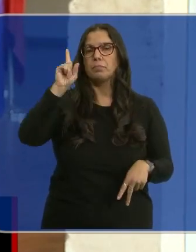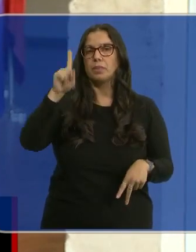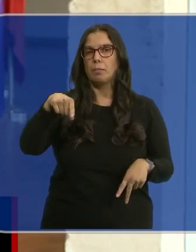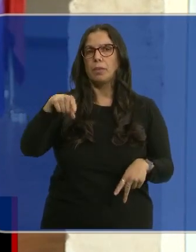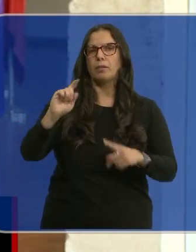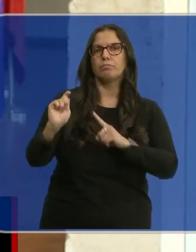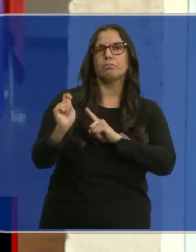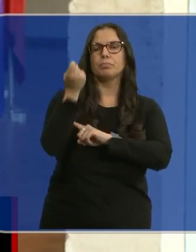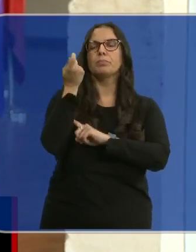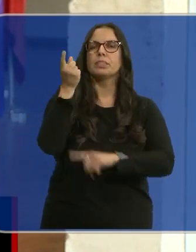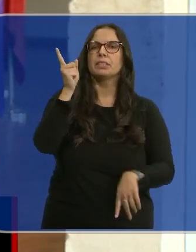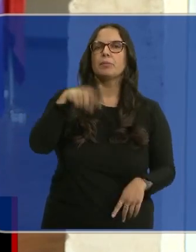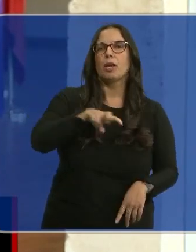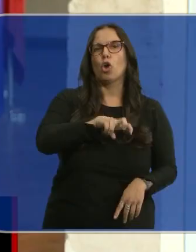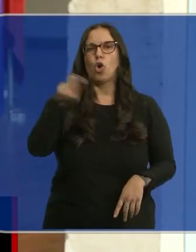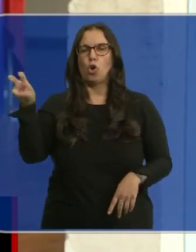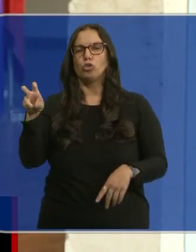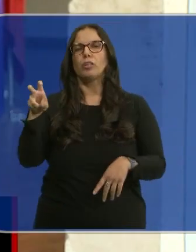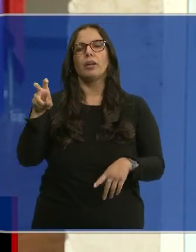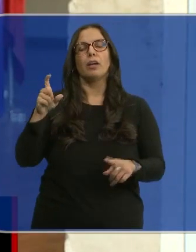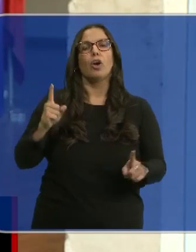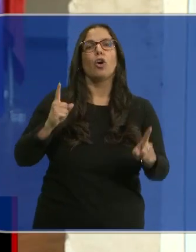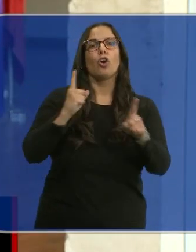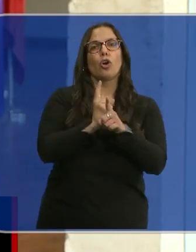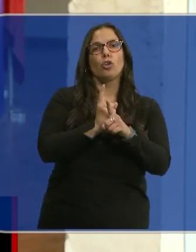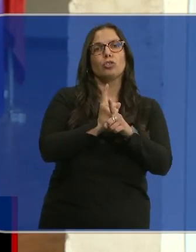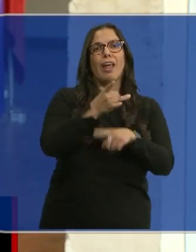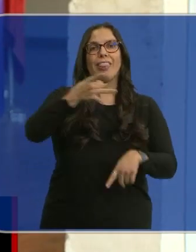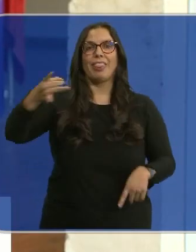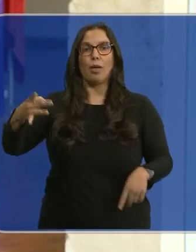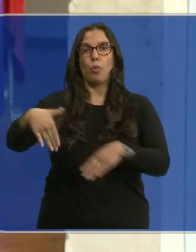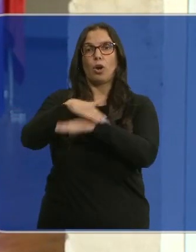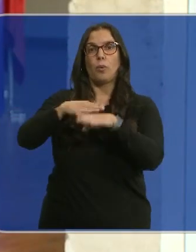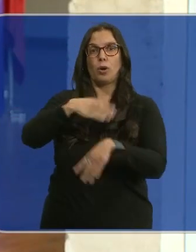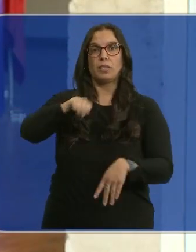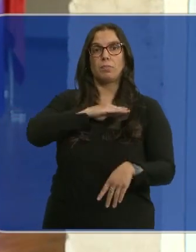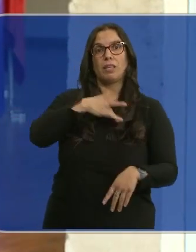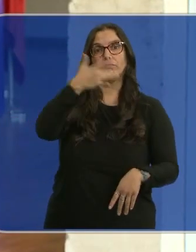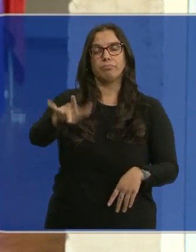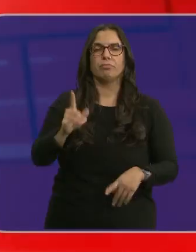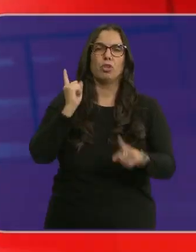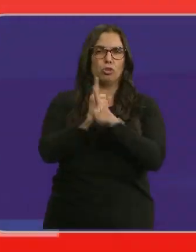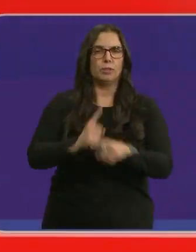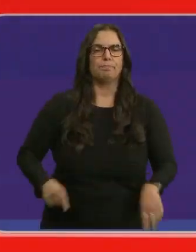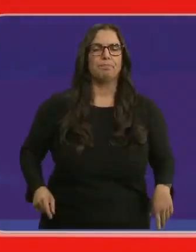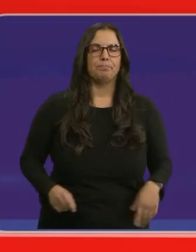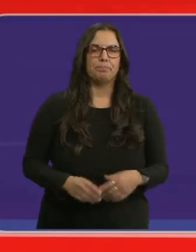también ha conseguido sacar adelante otra para rechazar la condonación de la deuda del Gobierno central.